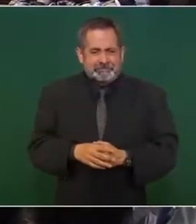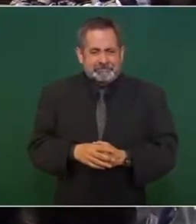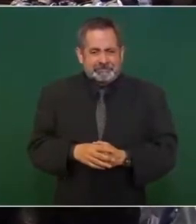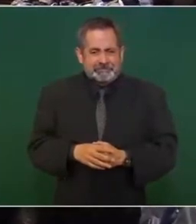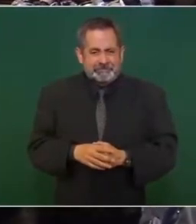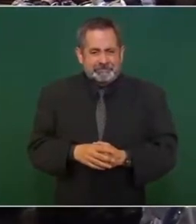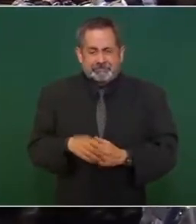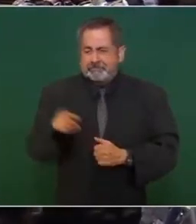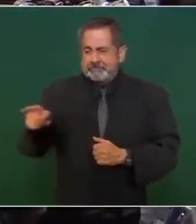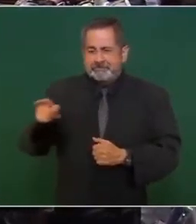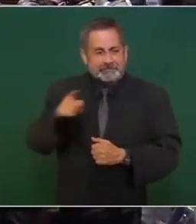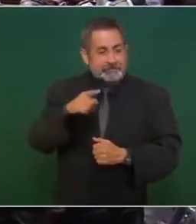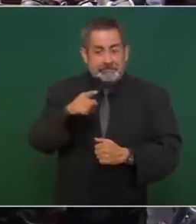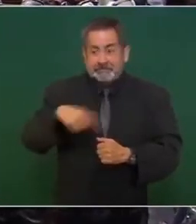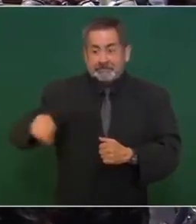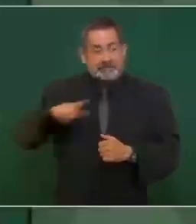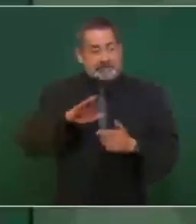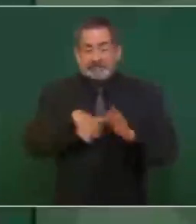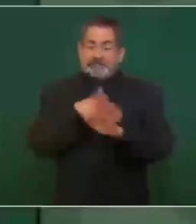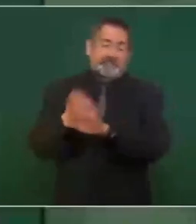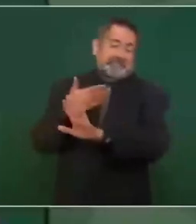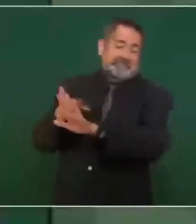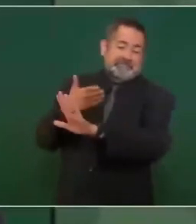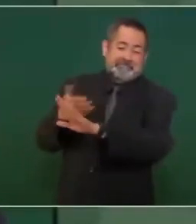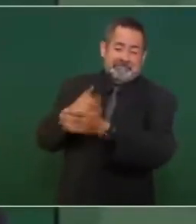le toca.